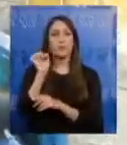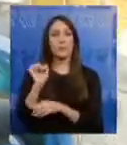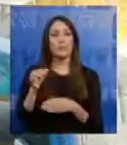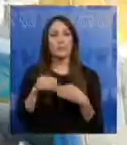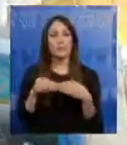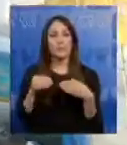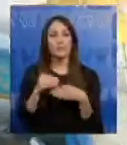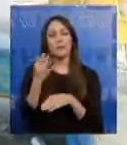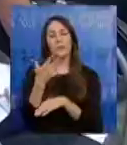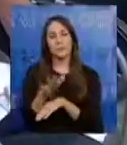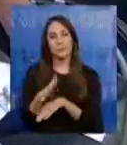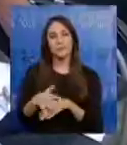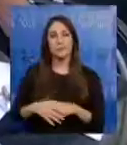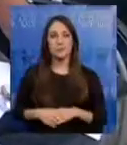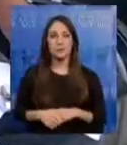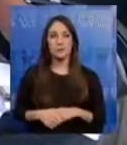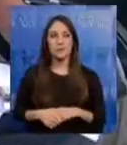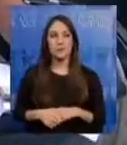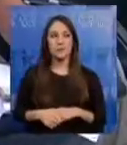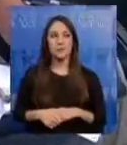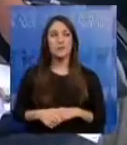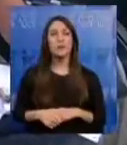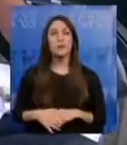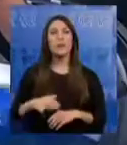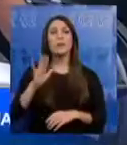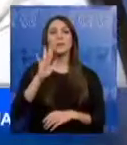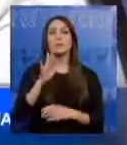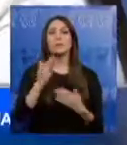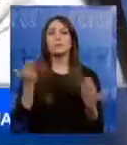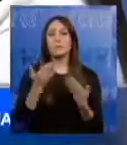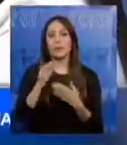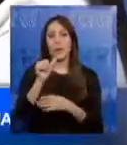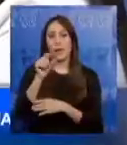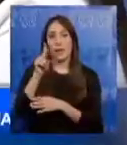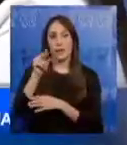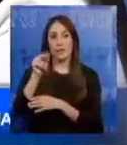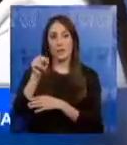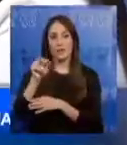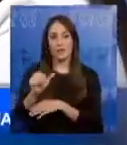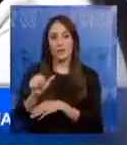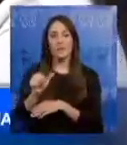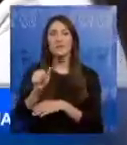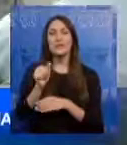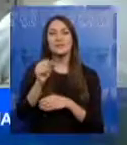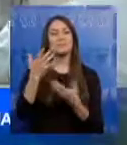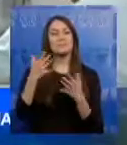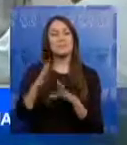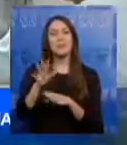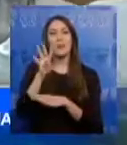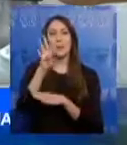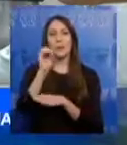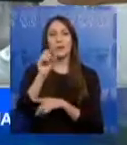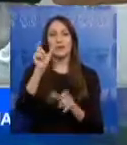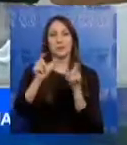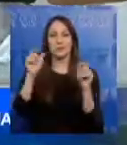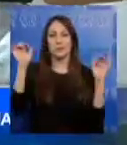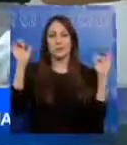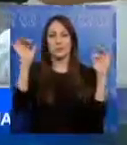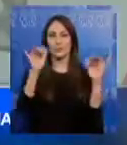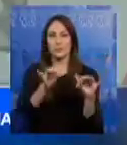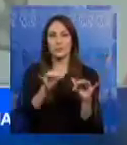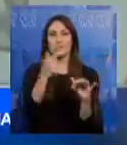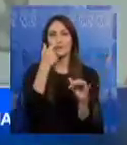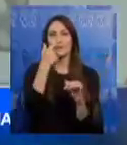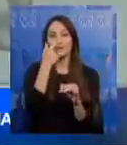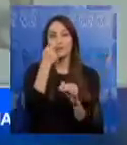250.000 dólares aproximadamente. En las instalaciones de la Dirección Distrital Aduanera en Guayaquil se dieron cita más de 40 personas